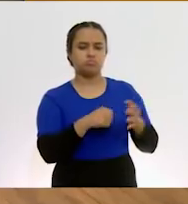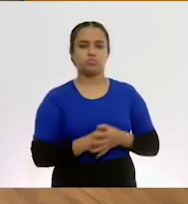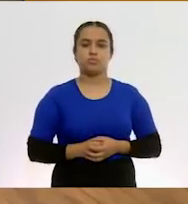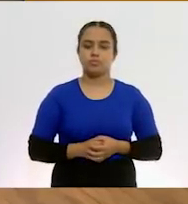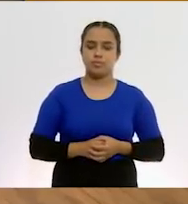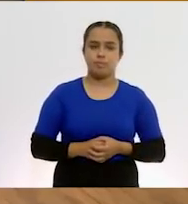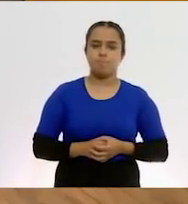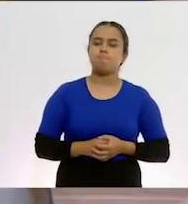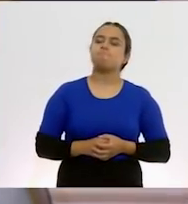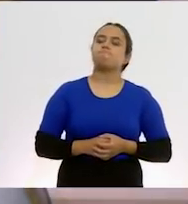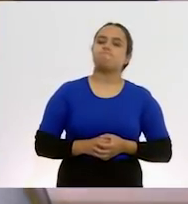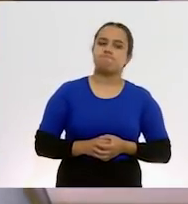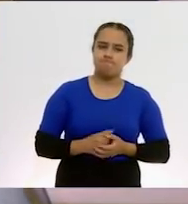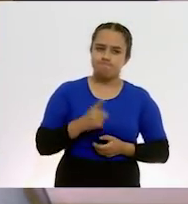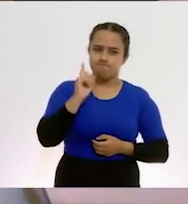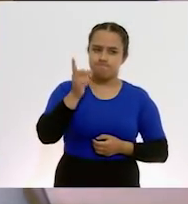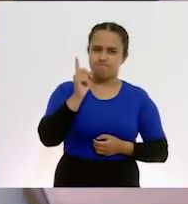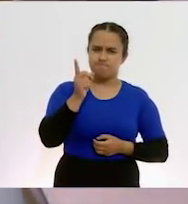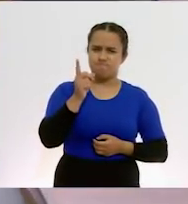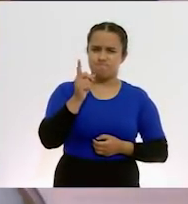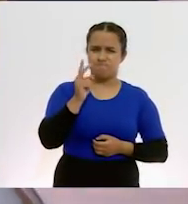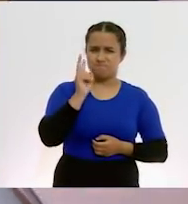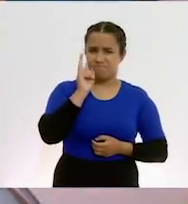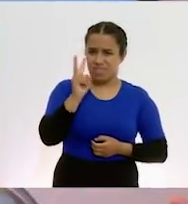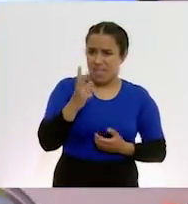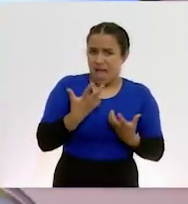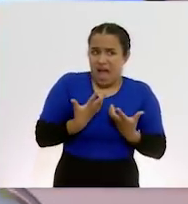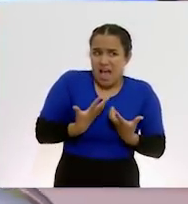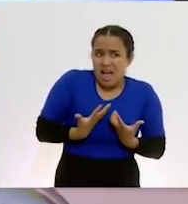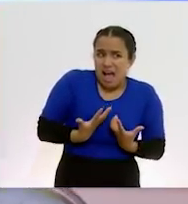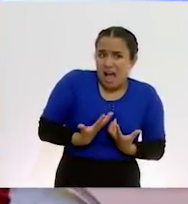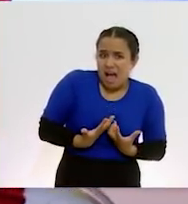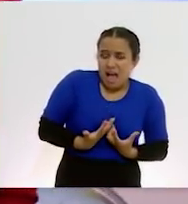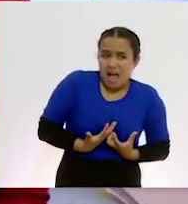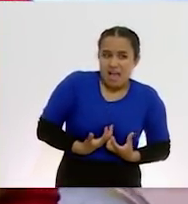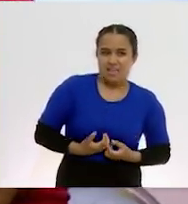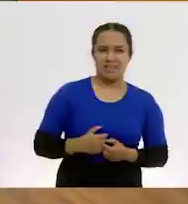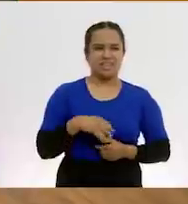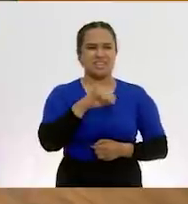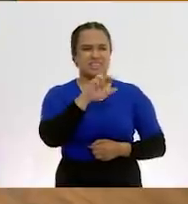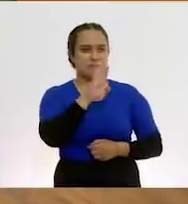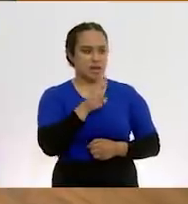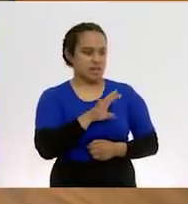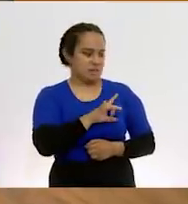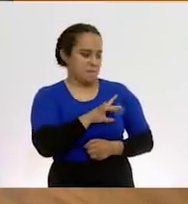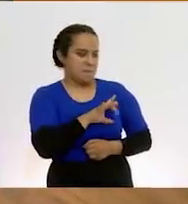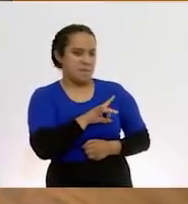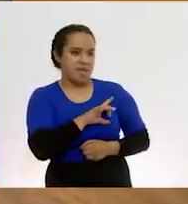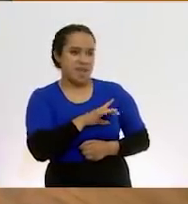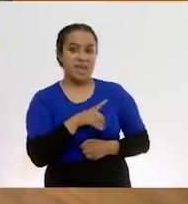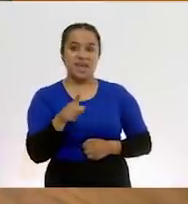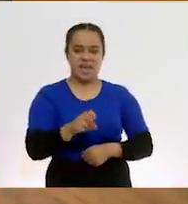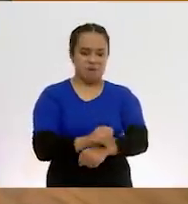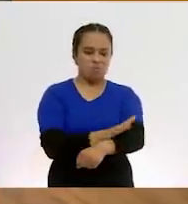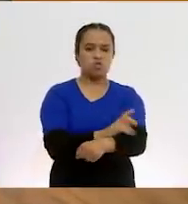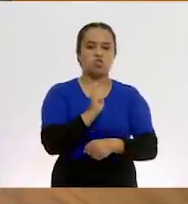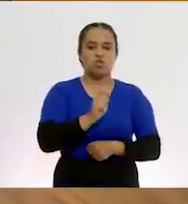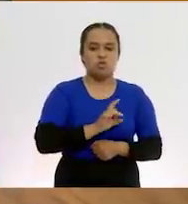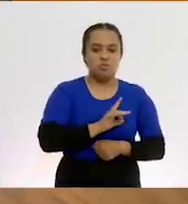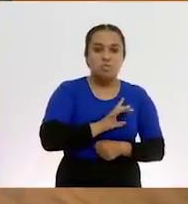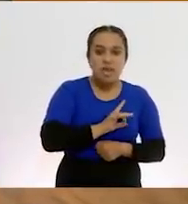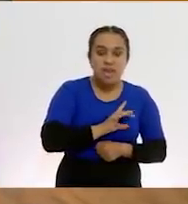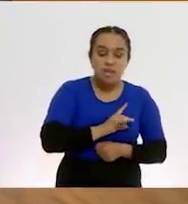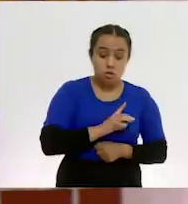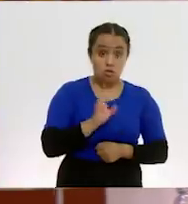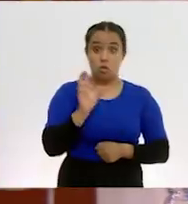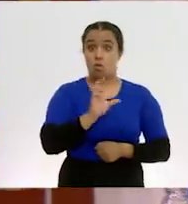Esa está asustada. Es como de miedo. Esta emoción es de miedo. Sí. Y cuando estamos